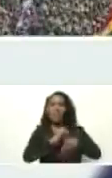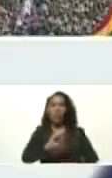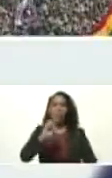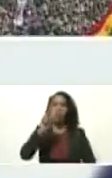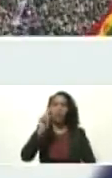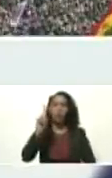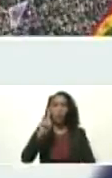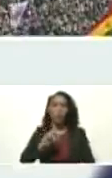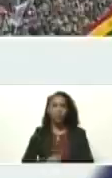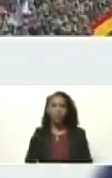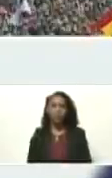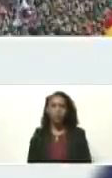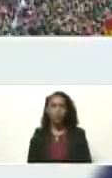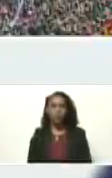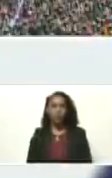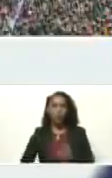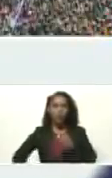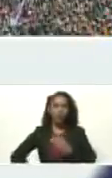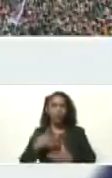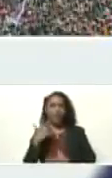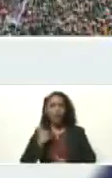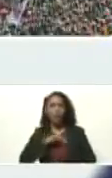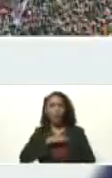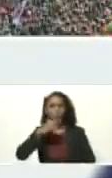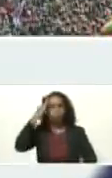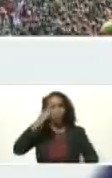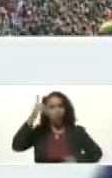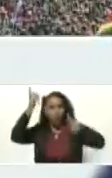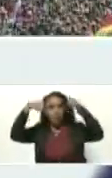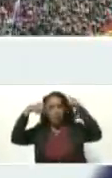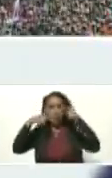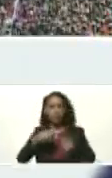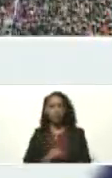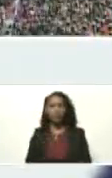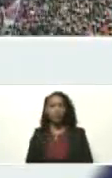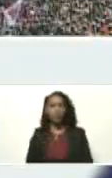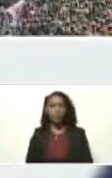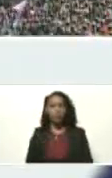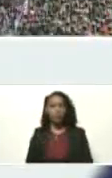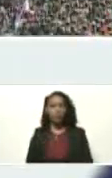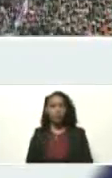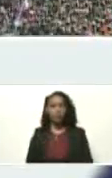XXI. Fundada por nuestro comandante Hugo Chávez.